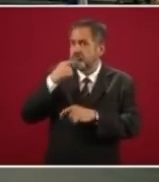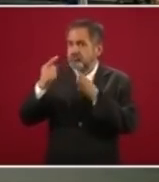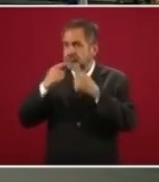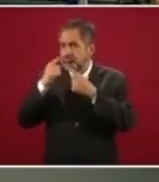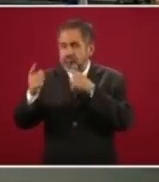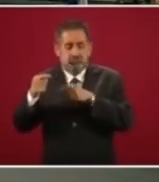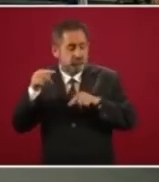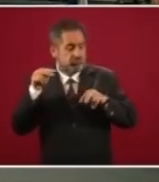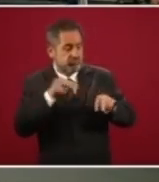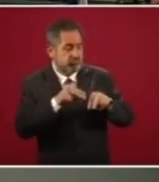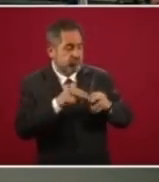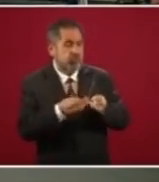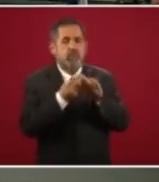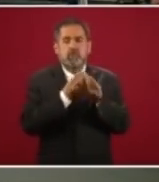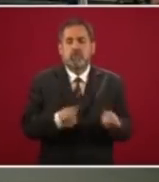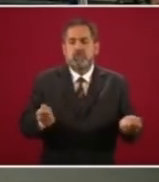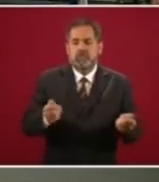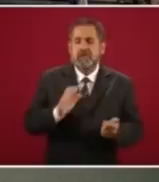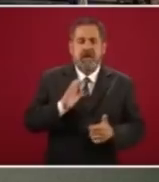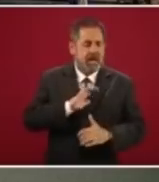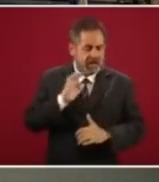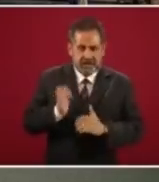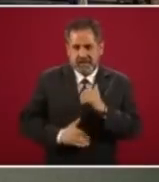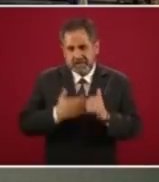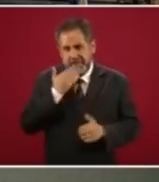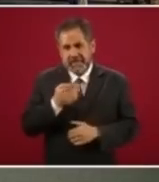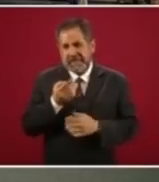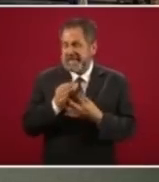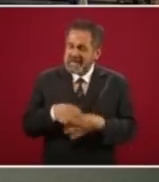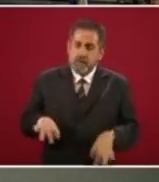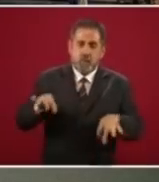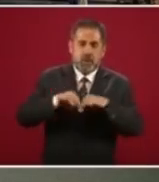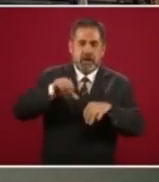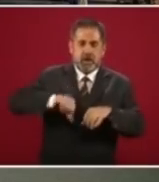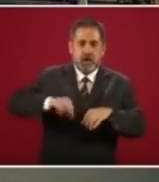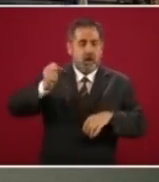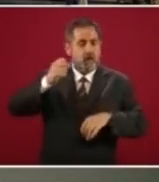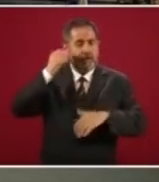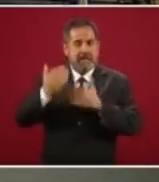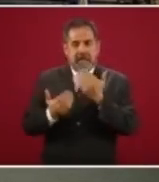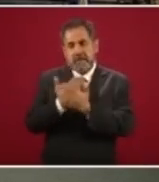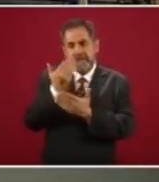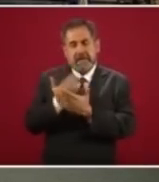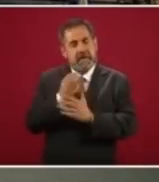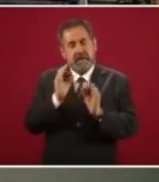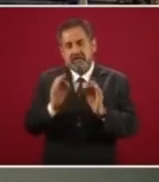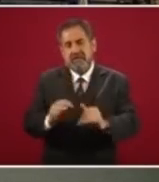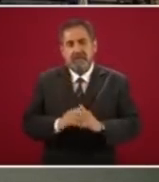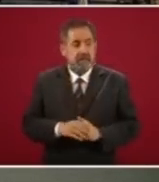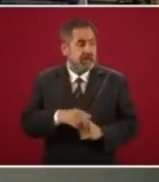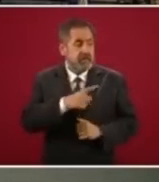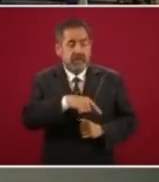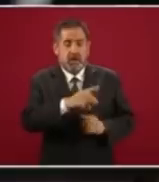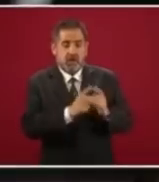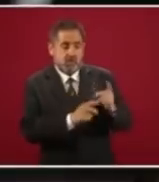eso se solucionó. Vemos la importancia de la conferencia mañanera. Los usuarios del